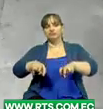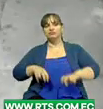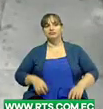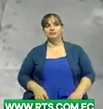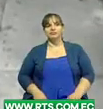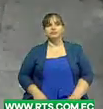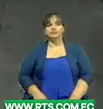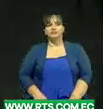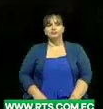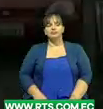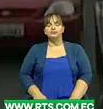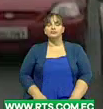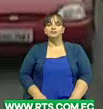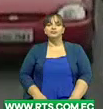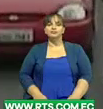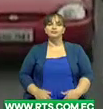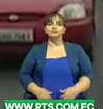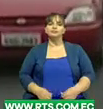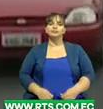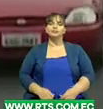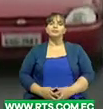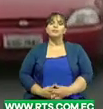robo de este tipo de automotores.